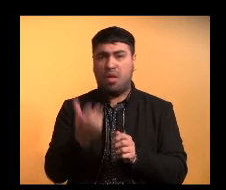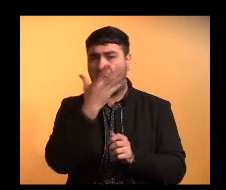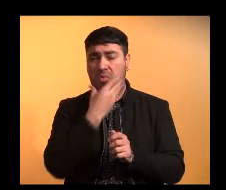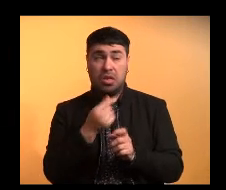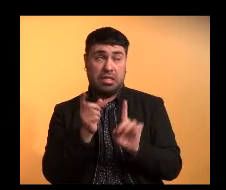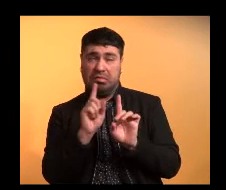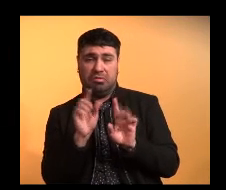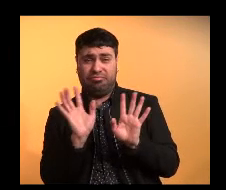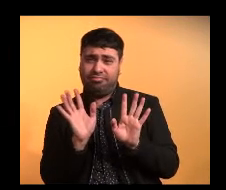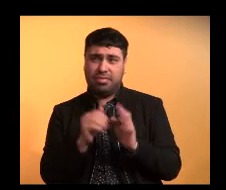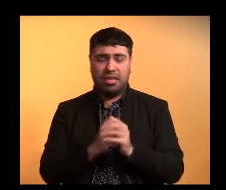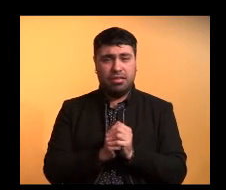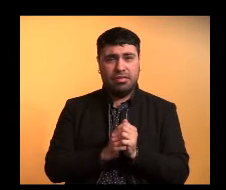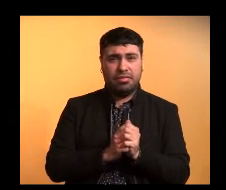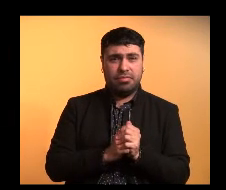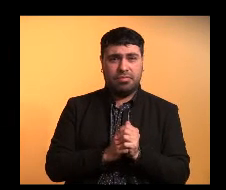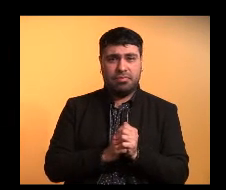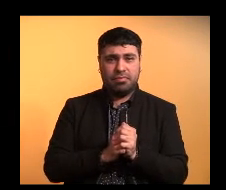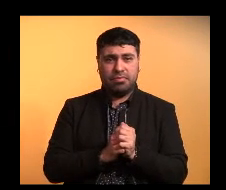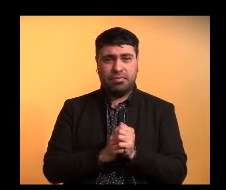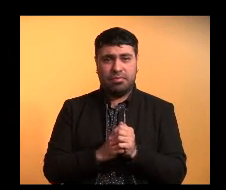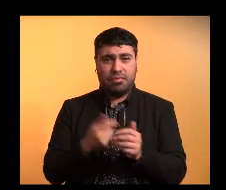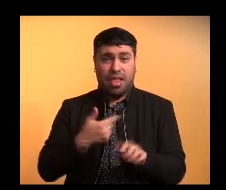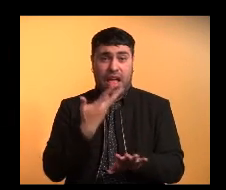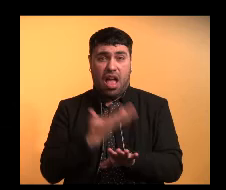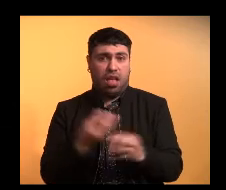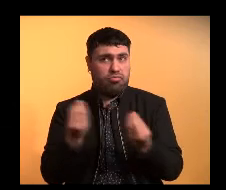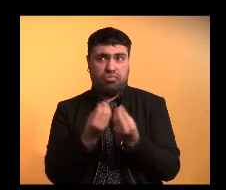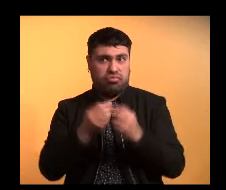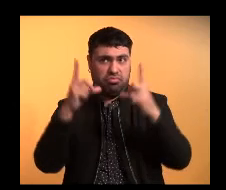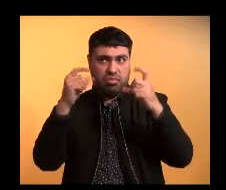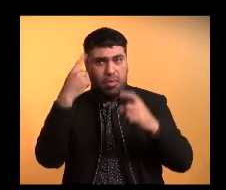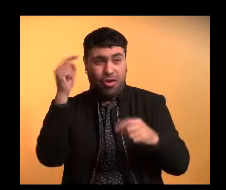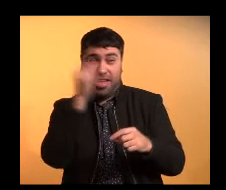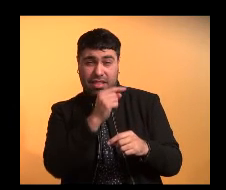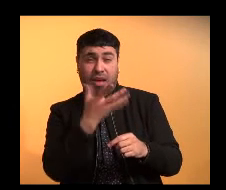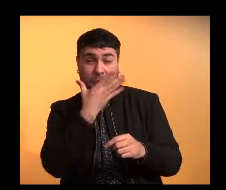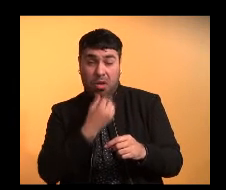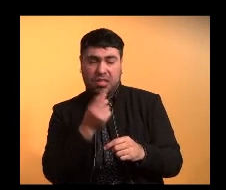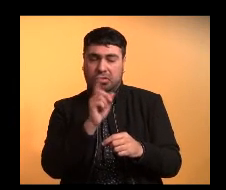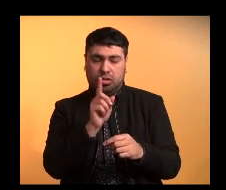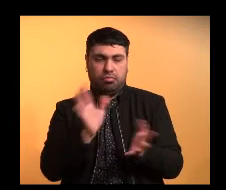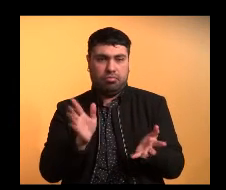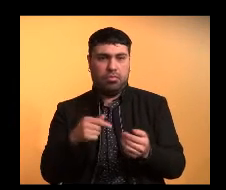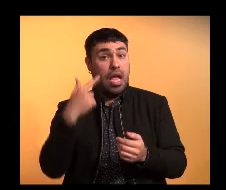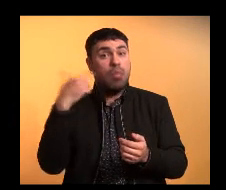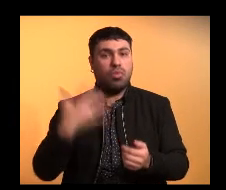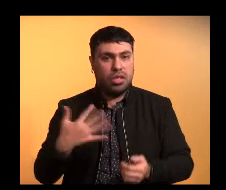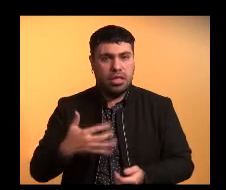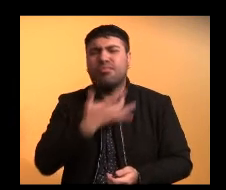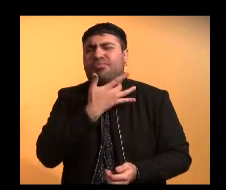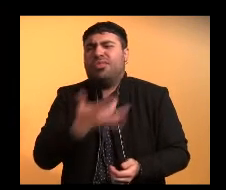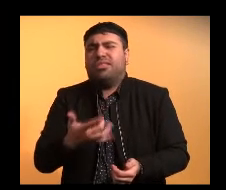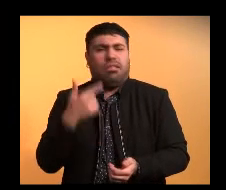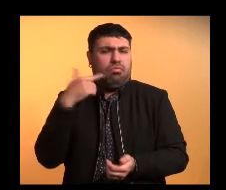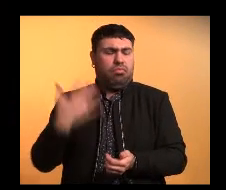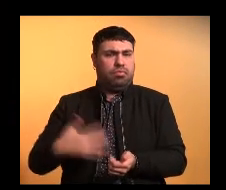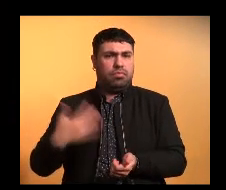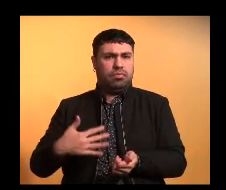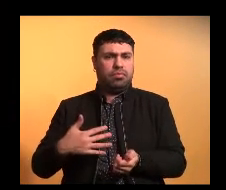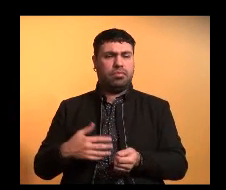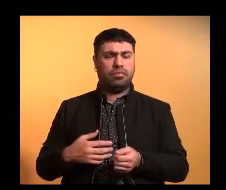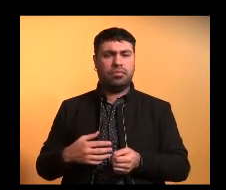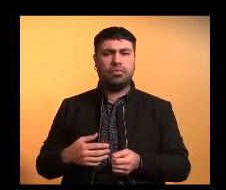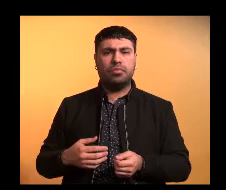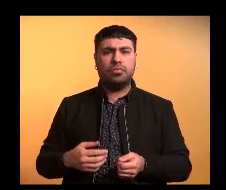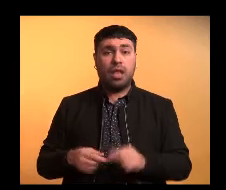estéticamente no es la mejor foto que yo haya tomado dentro de todas las investigaciones que he realizado, pero esta foto es bien importante porque